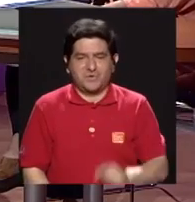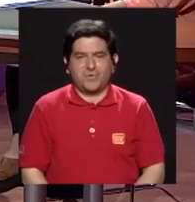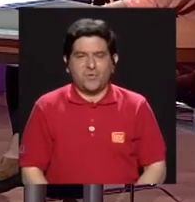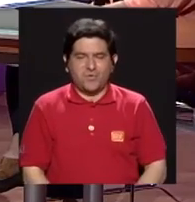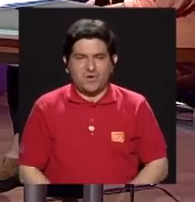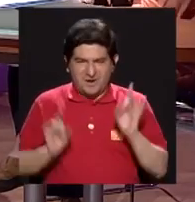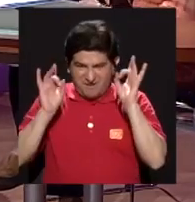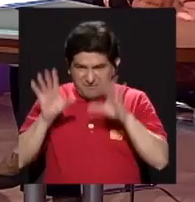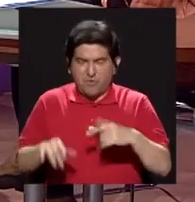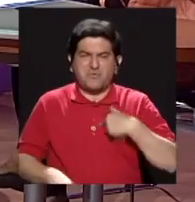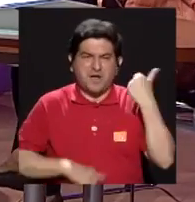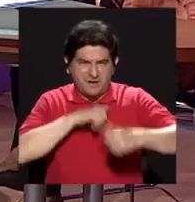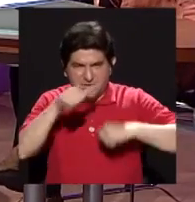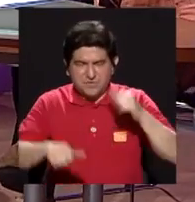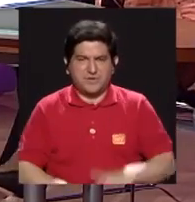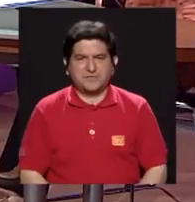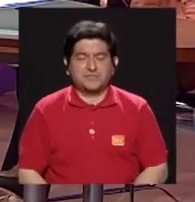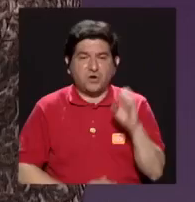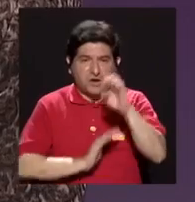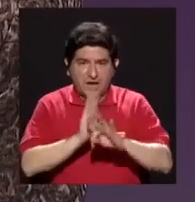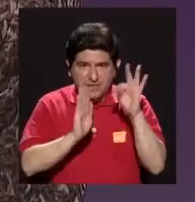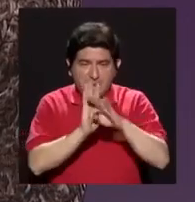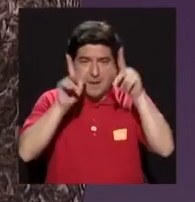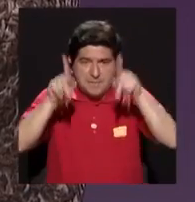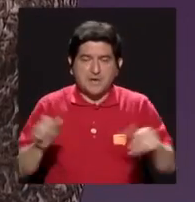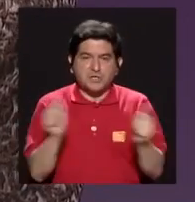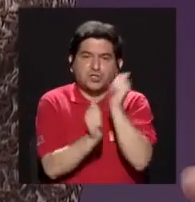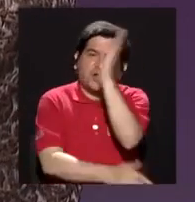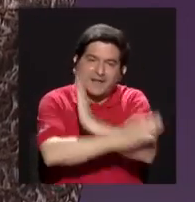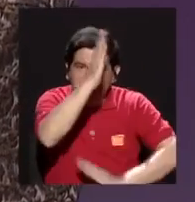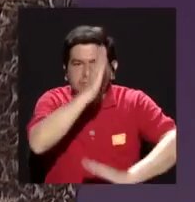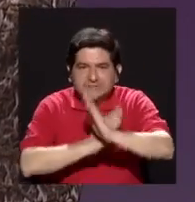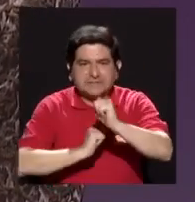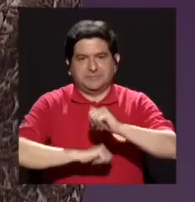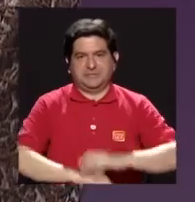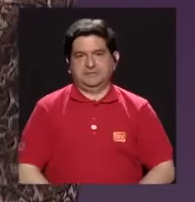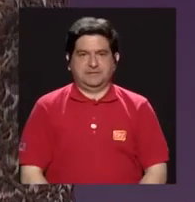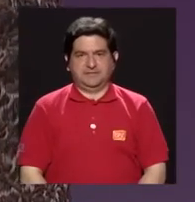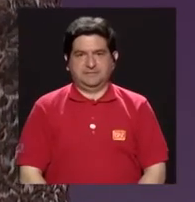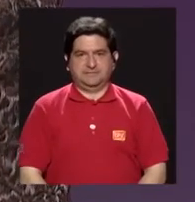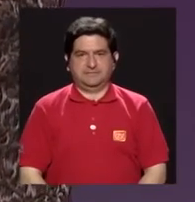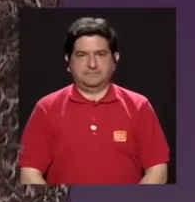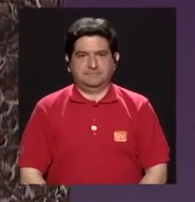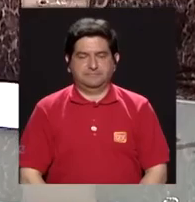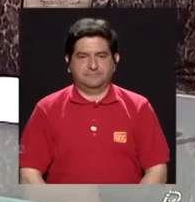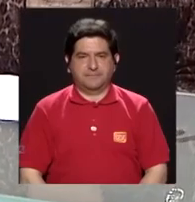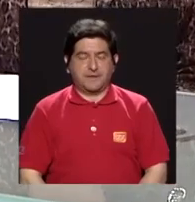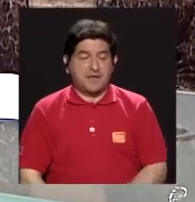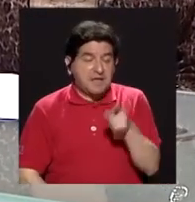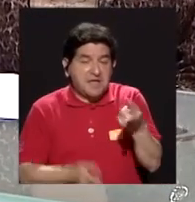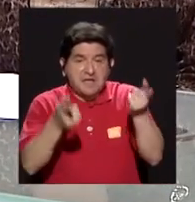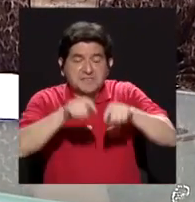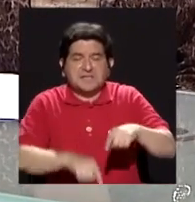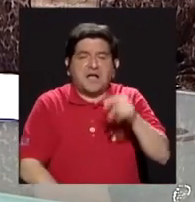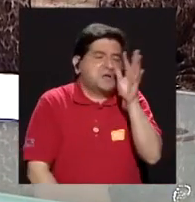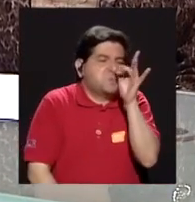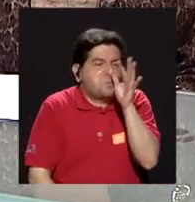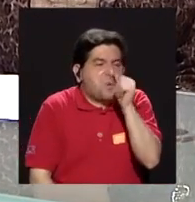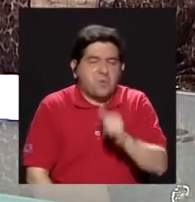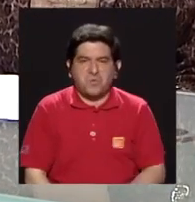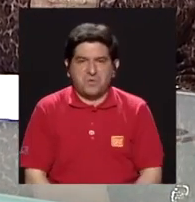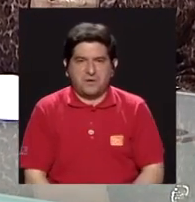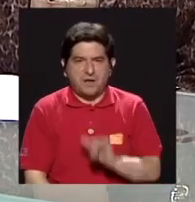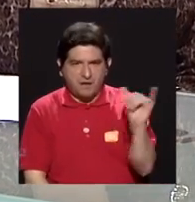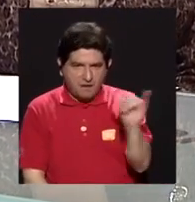que toda la vida ha luchado mucho en la estereotipación de las personas con discapacidad en donde digamos está la burla y